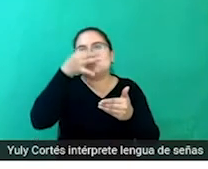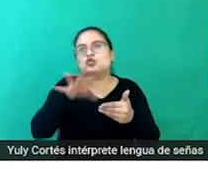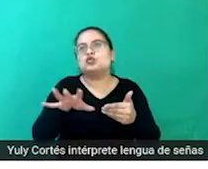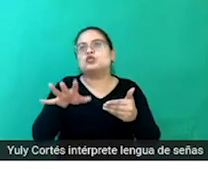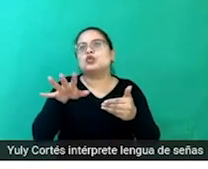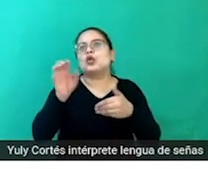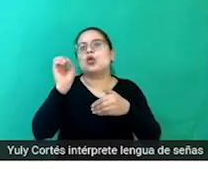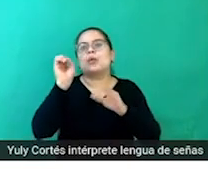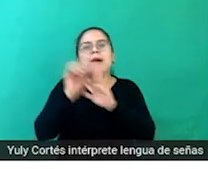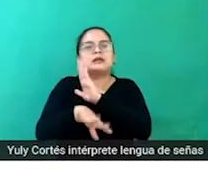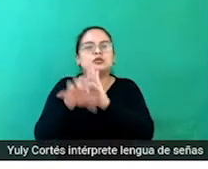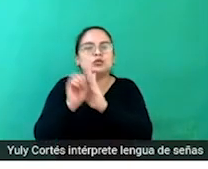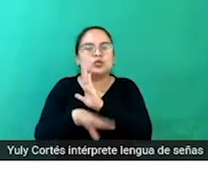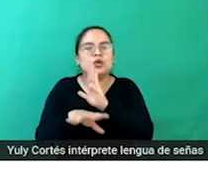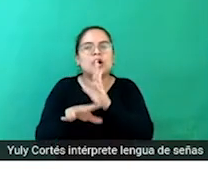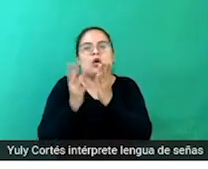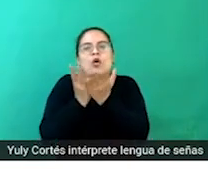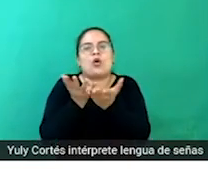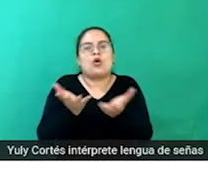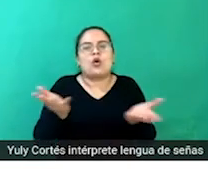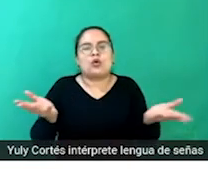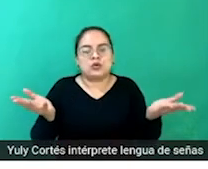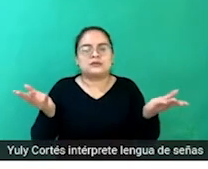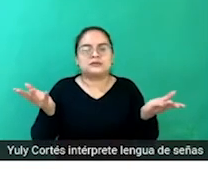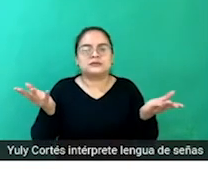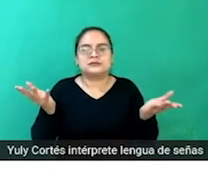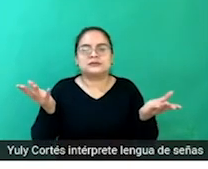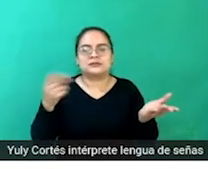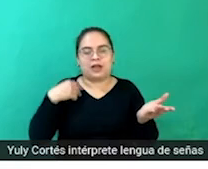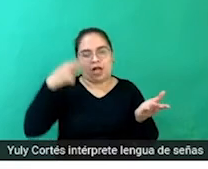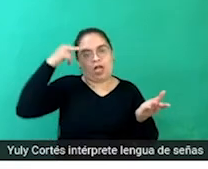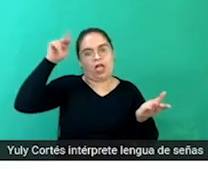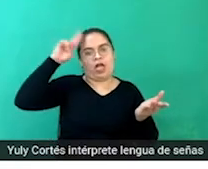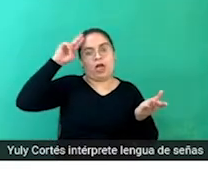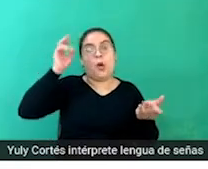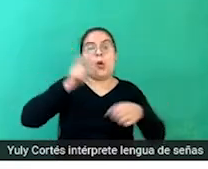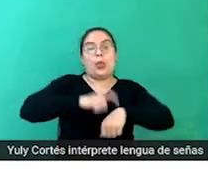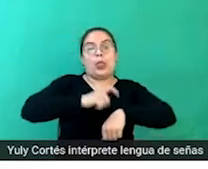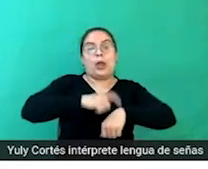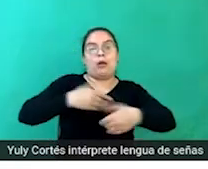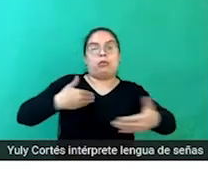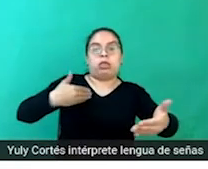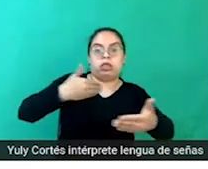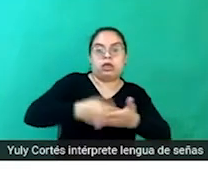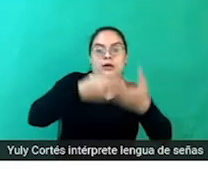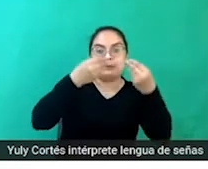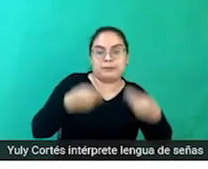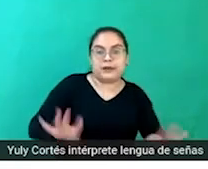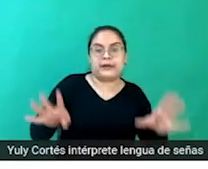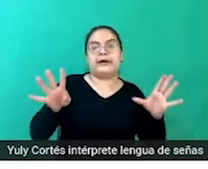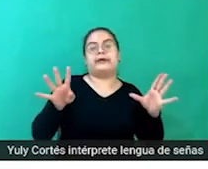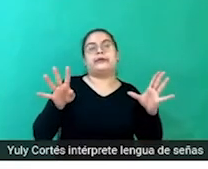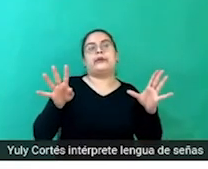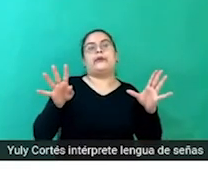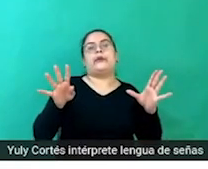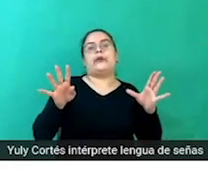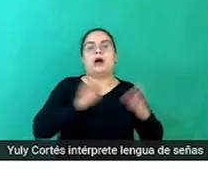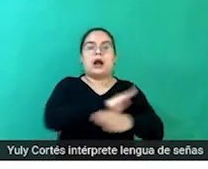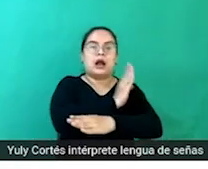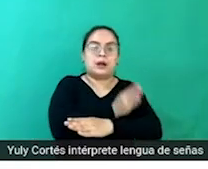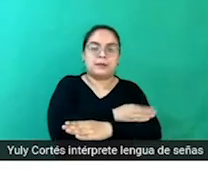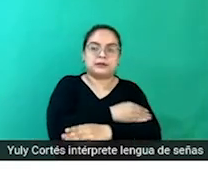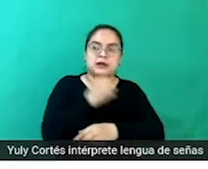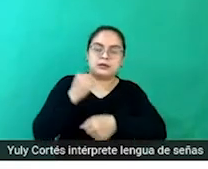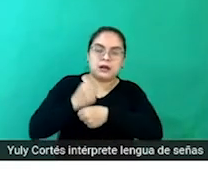ser desechos físicos, como nosotros lo entendemos, pero puede ser también tiempo perdido, puede ser capacidad humana desperdiciada,